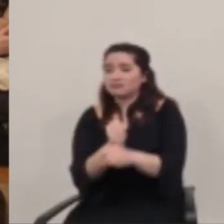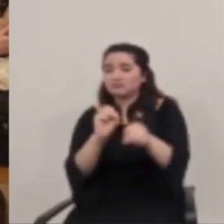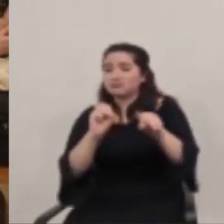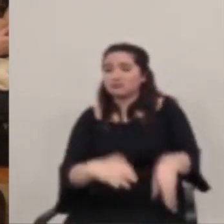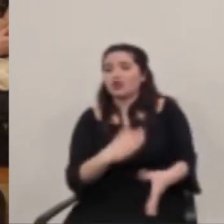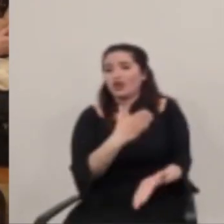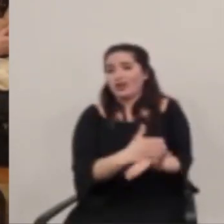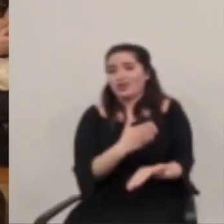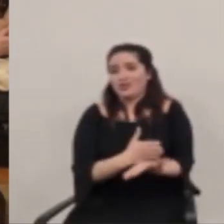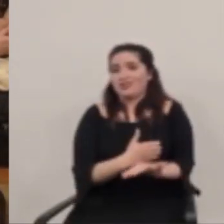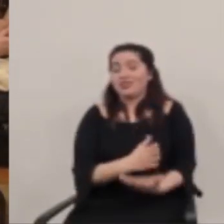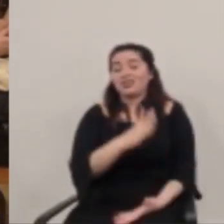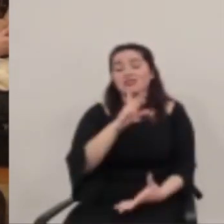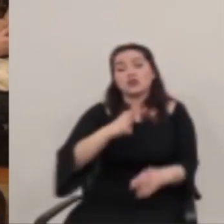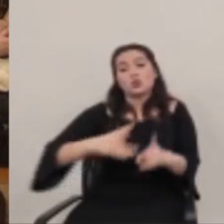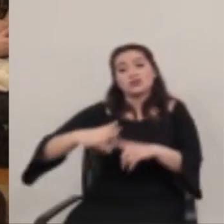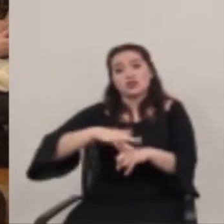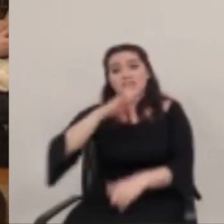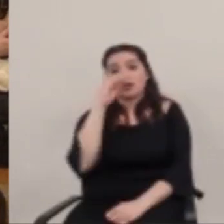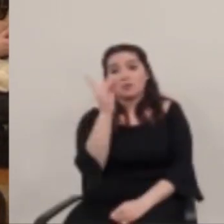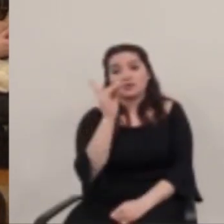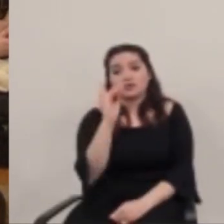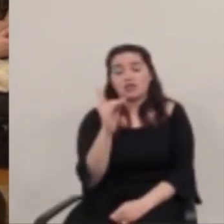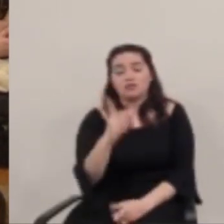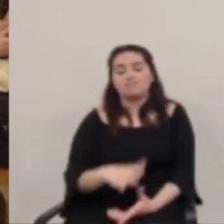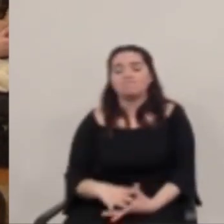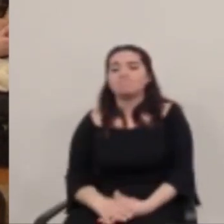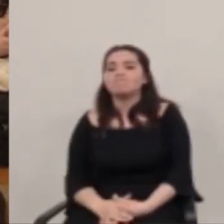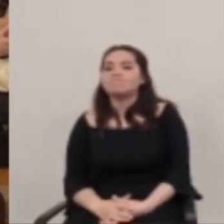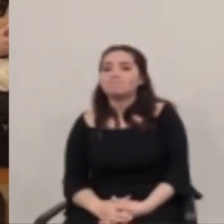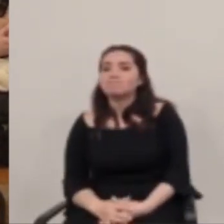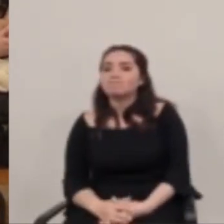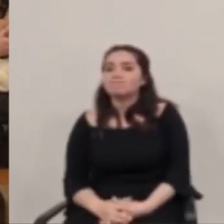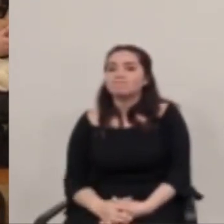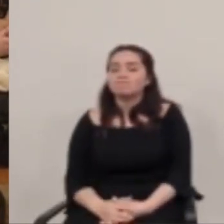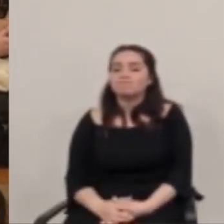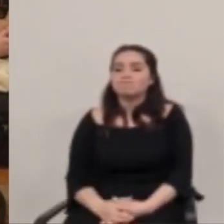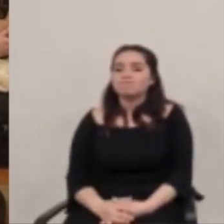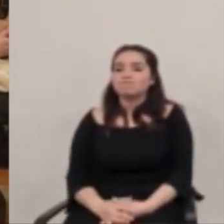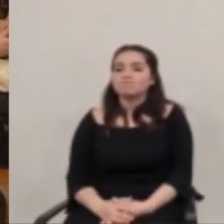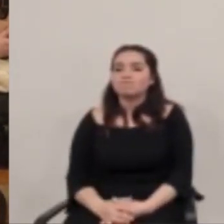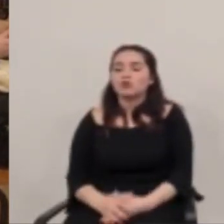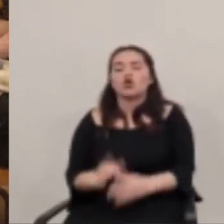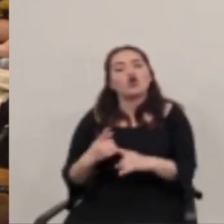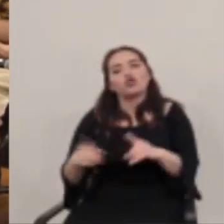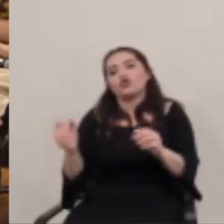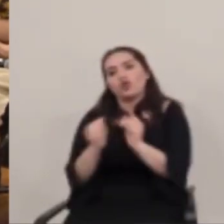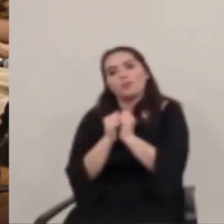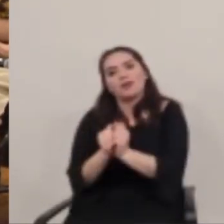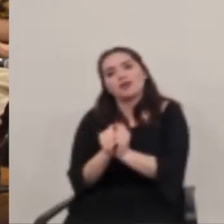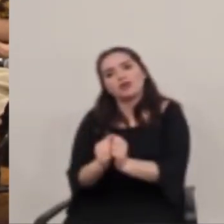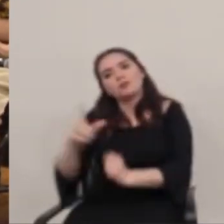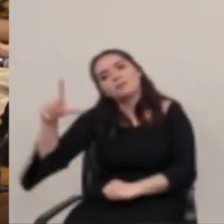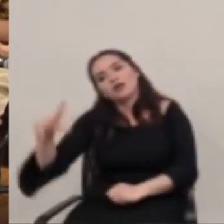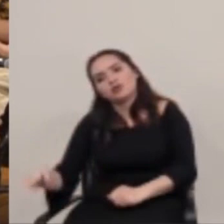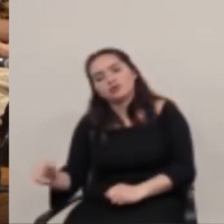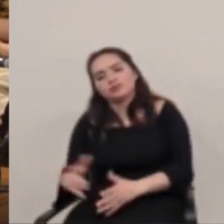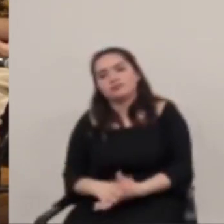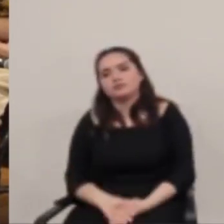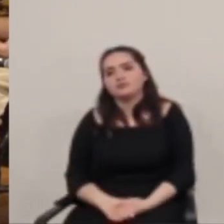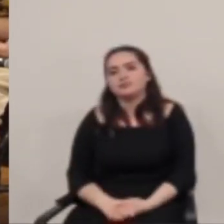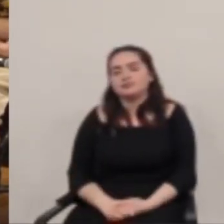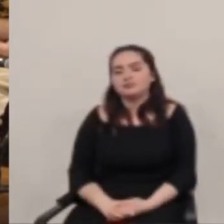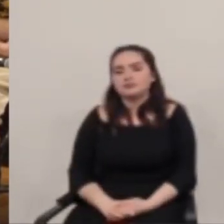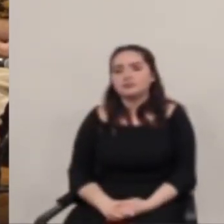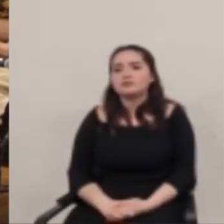alguien está en situación de discapacidad y no tiene las adaptaciones necesarias, por sobre los otros compañeros que terminan abandonando carreras.